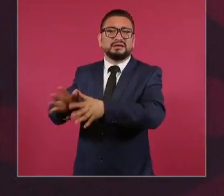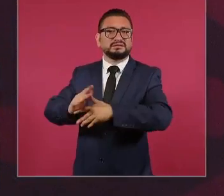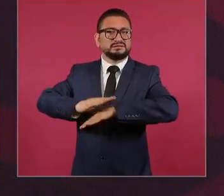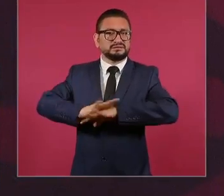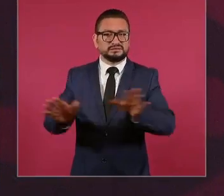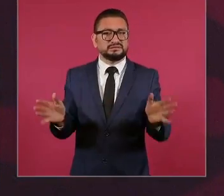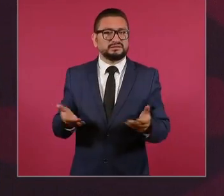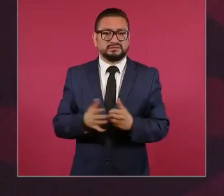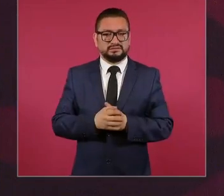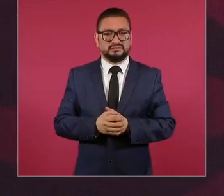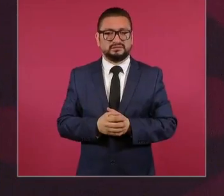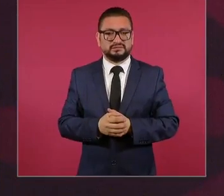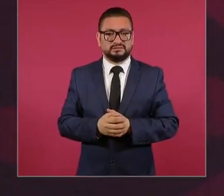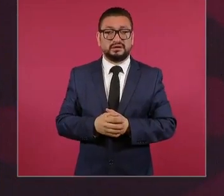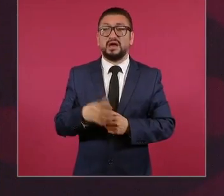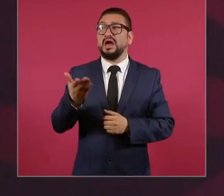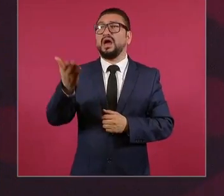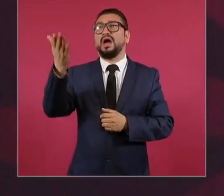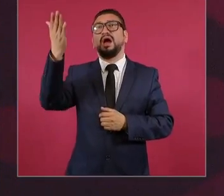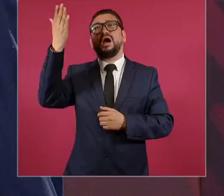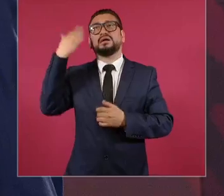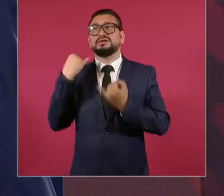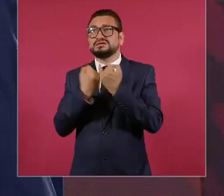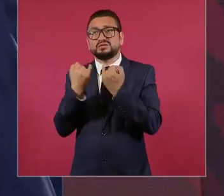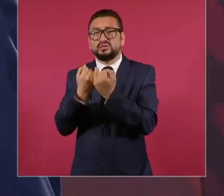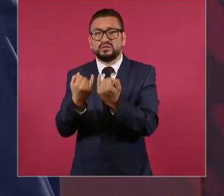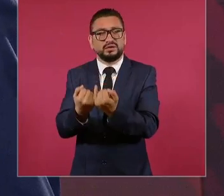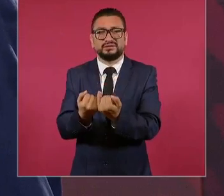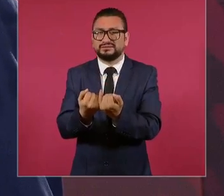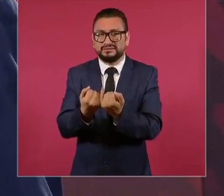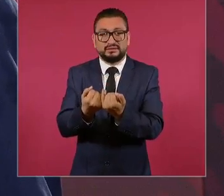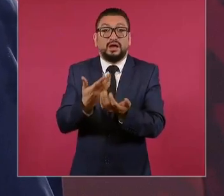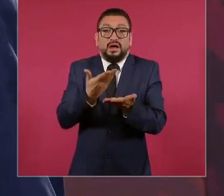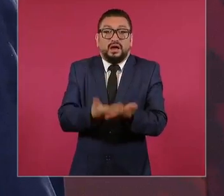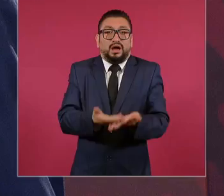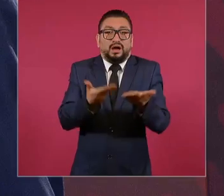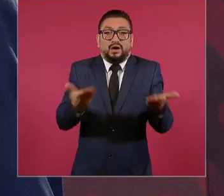Antes como antes, ahora como ahora,